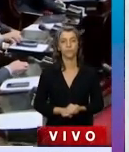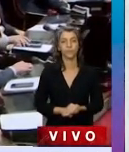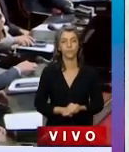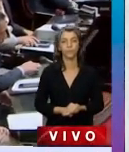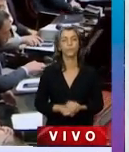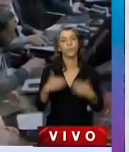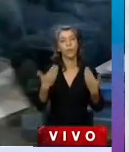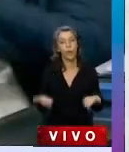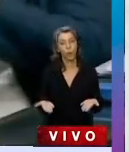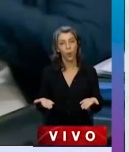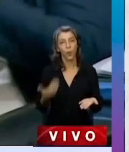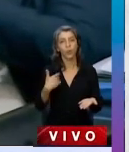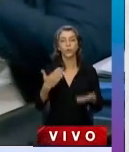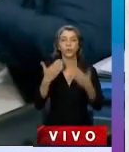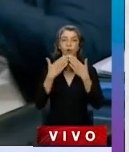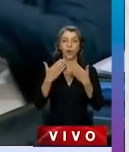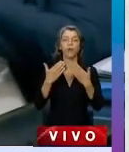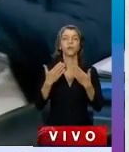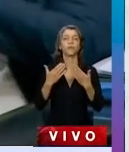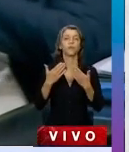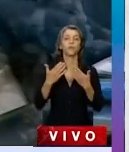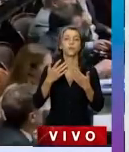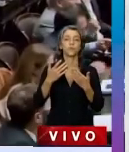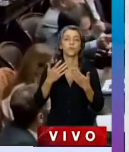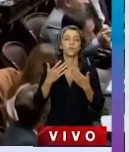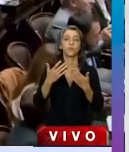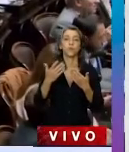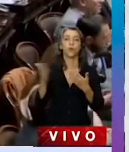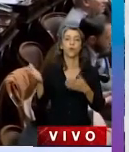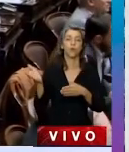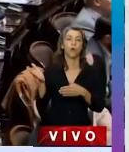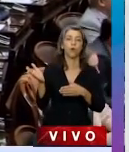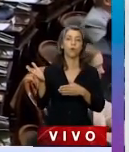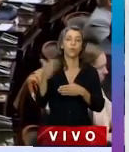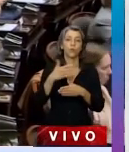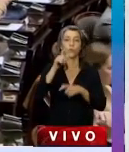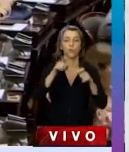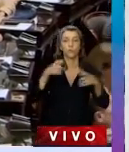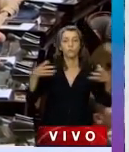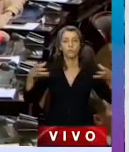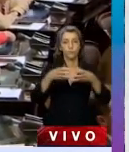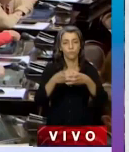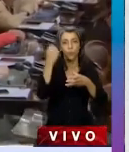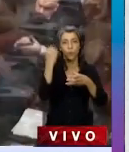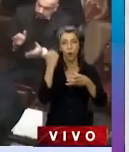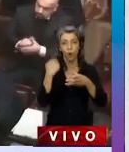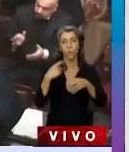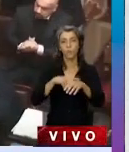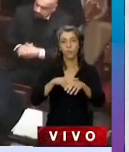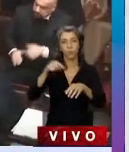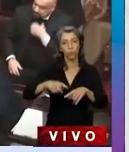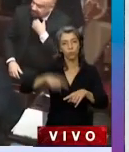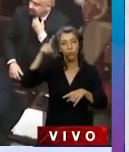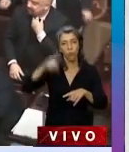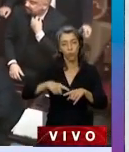o más, porque algunos cobran 2 millones, otros 600, 700, 800 mil, y una persona vive con